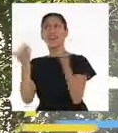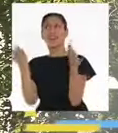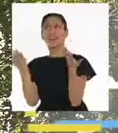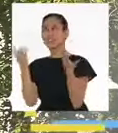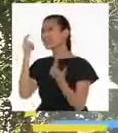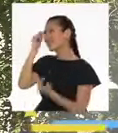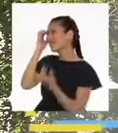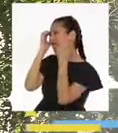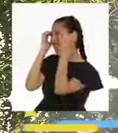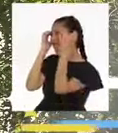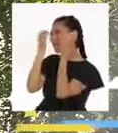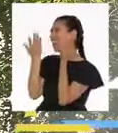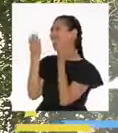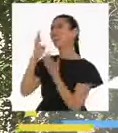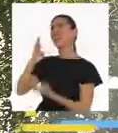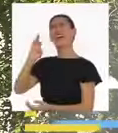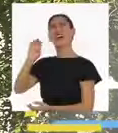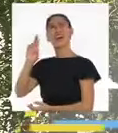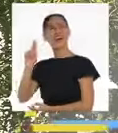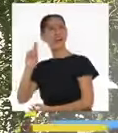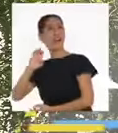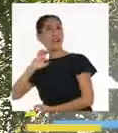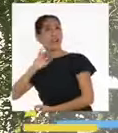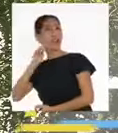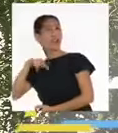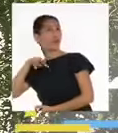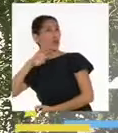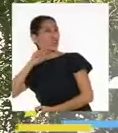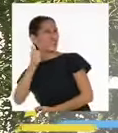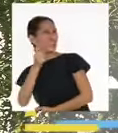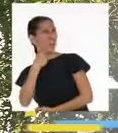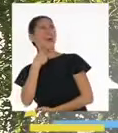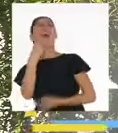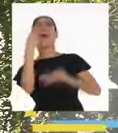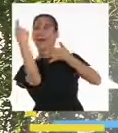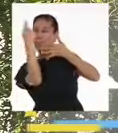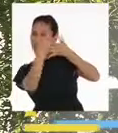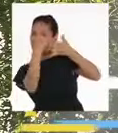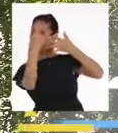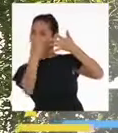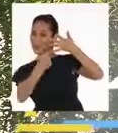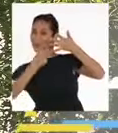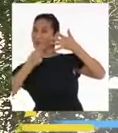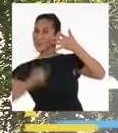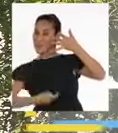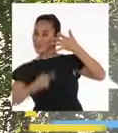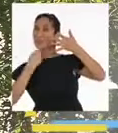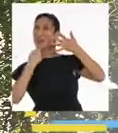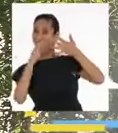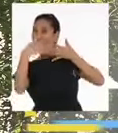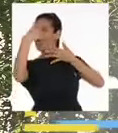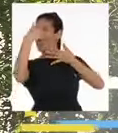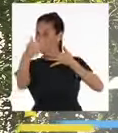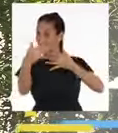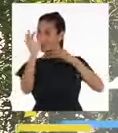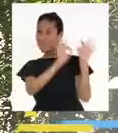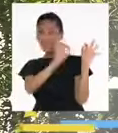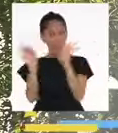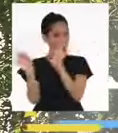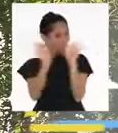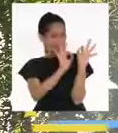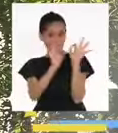La frecuencia es la cantidad de veces que se repite una actividad